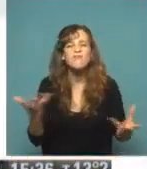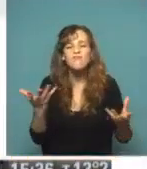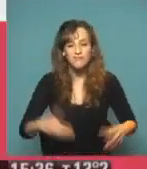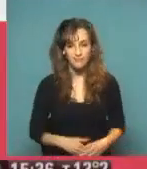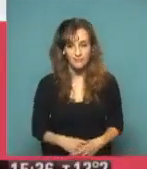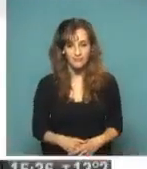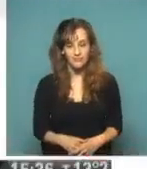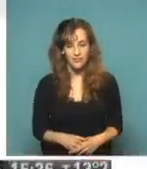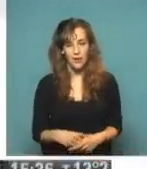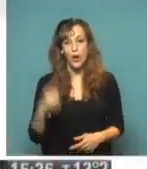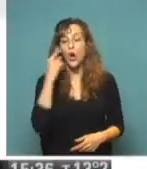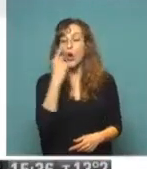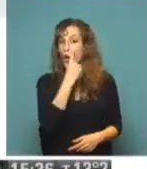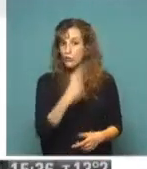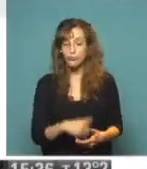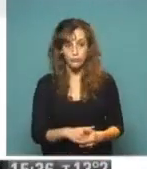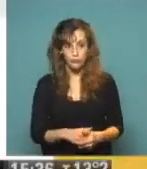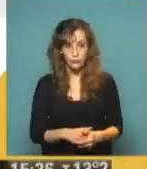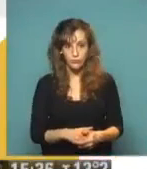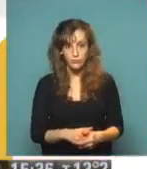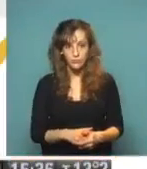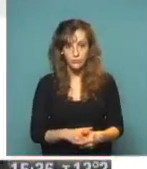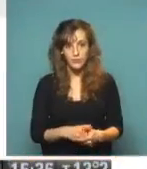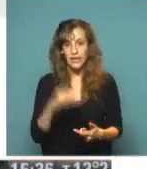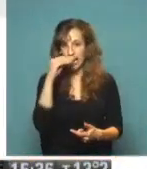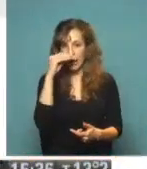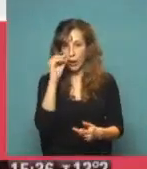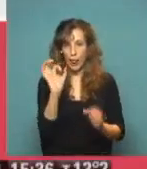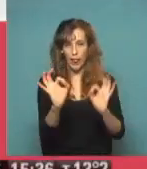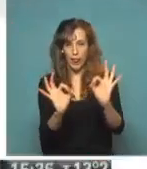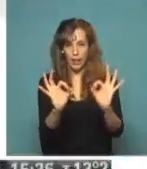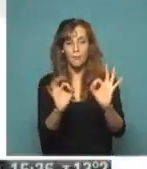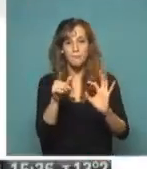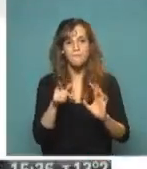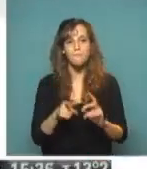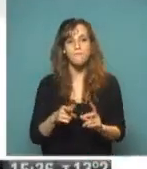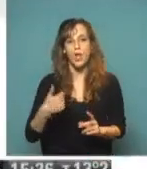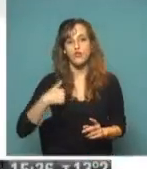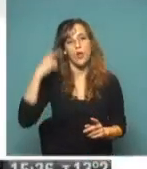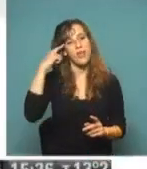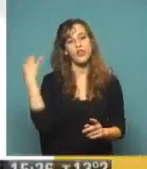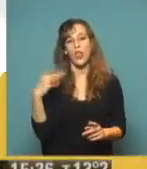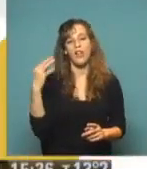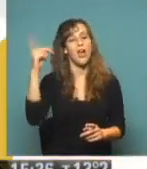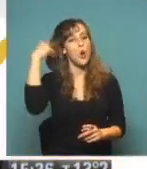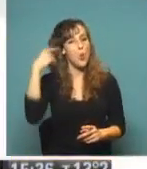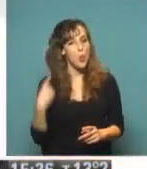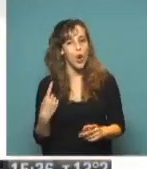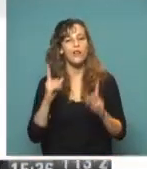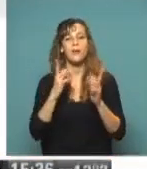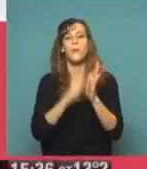Ahora las pupilas. Claro. Los dientes. El mío tiene que tener rulos y canas, mi amor. Como